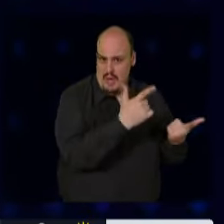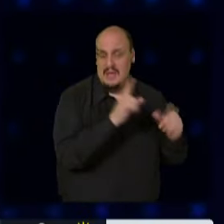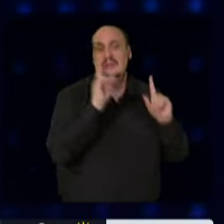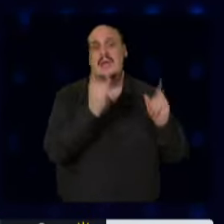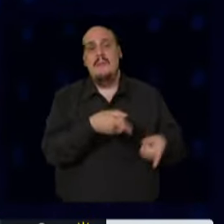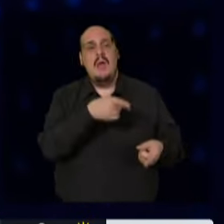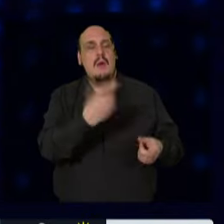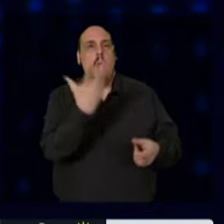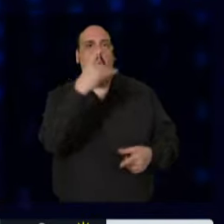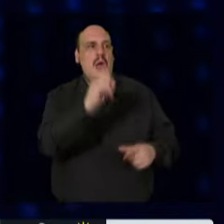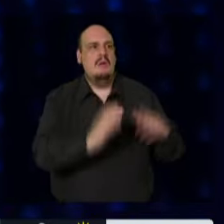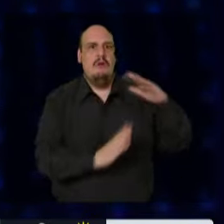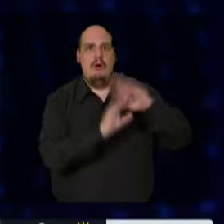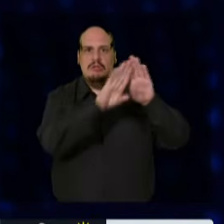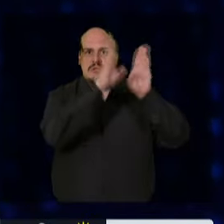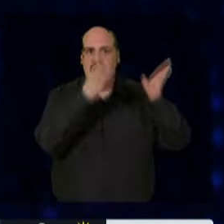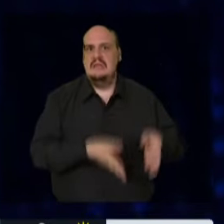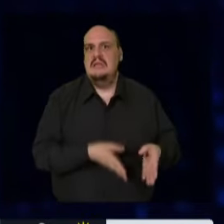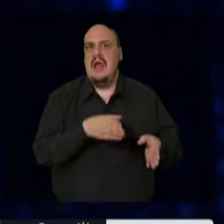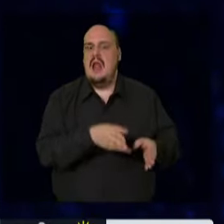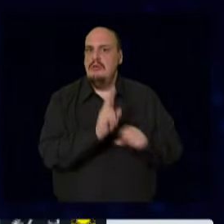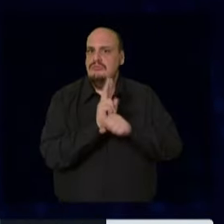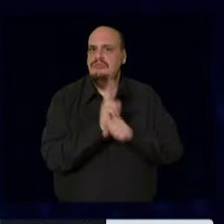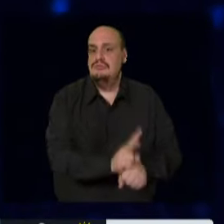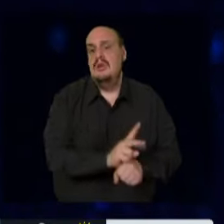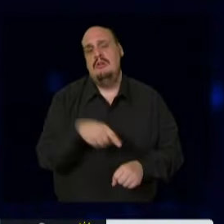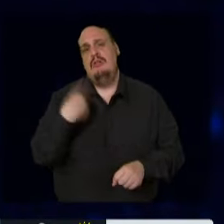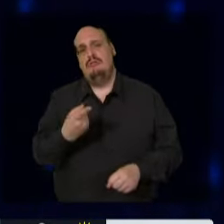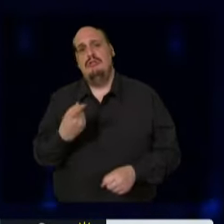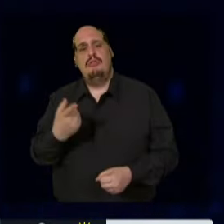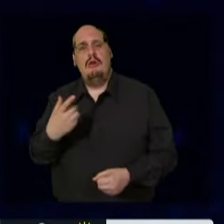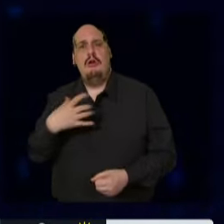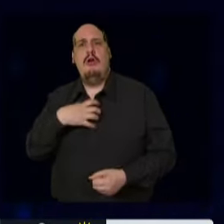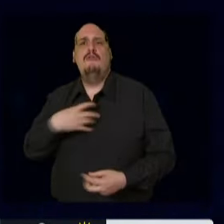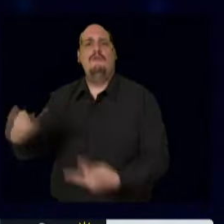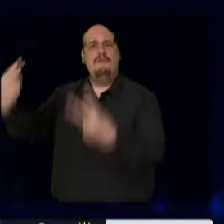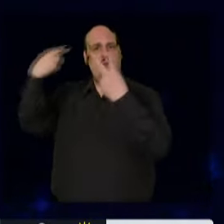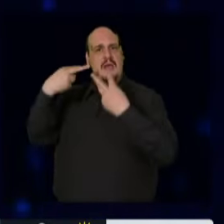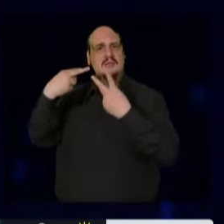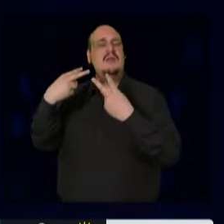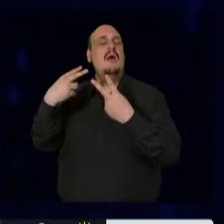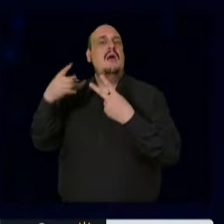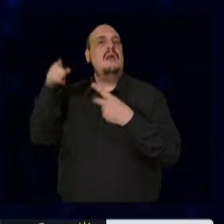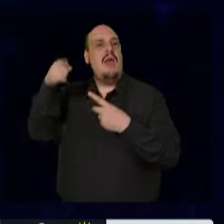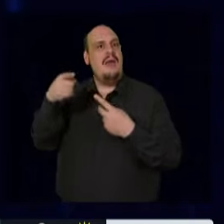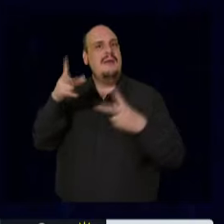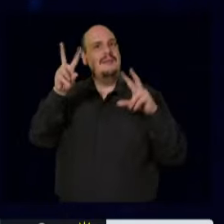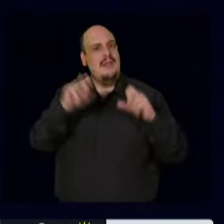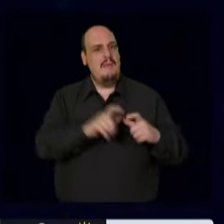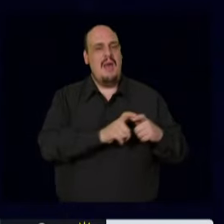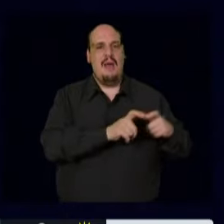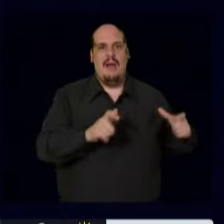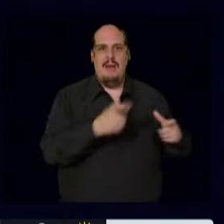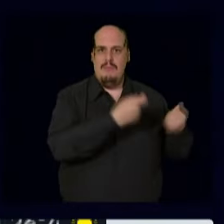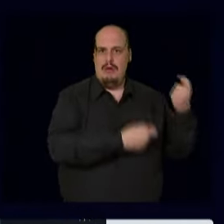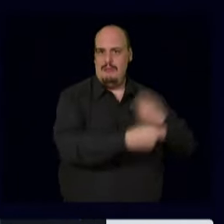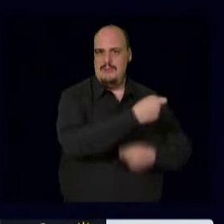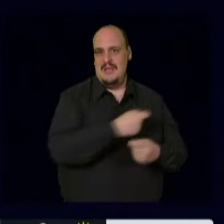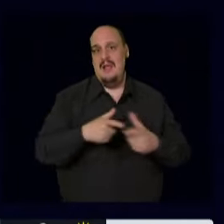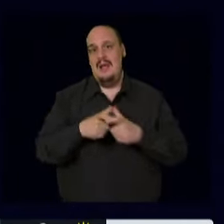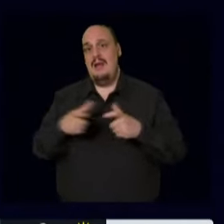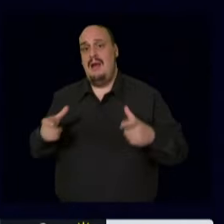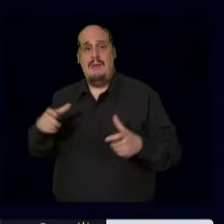Tesoro, seguramente vamos a generar confianza y seguramente van a converger el tipo de cambio comercial